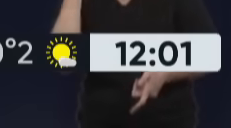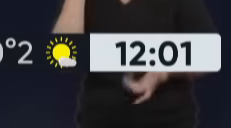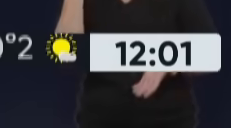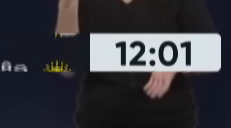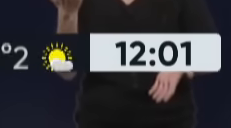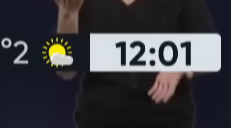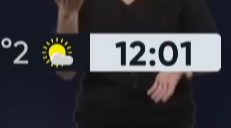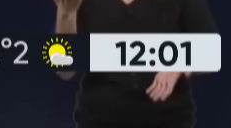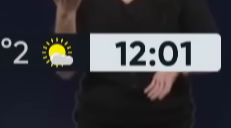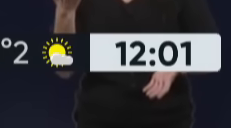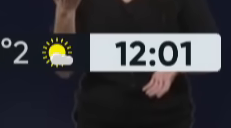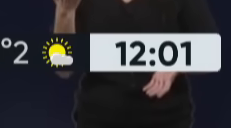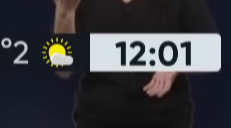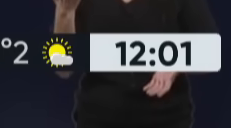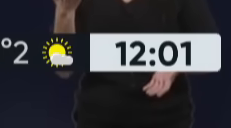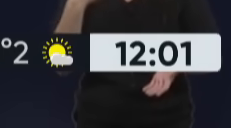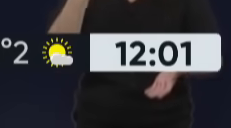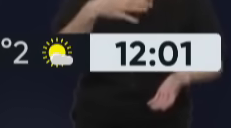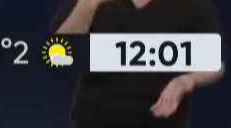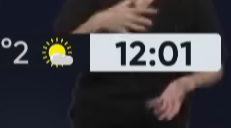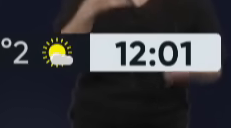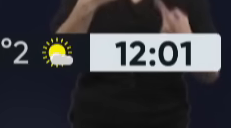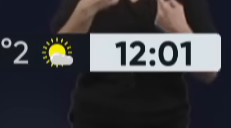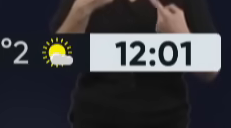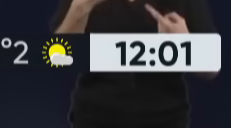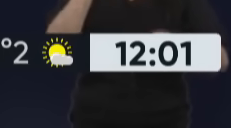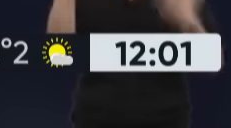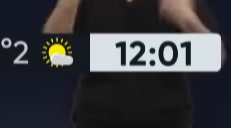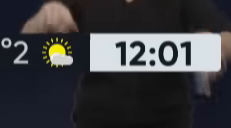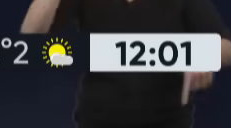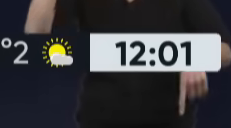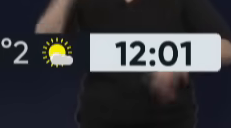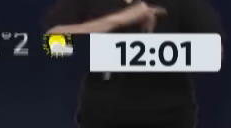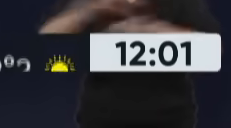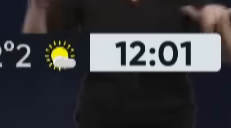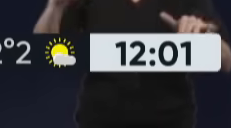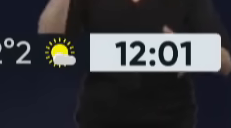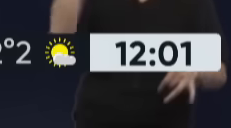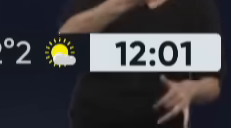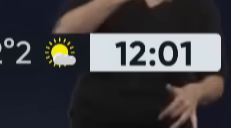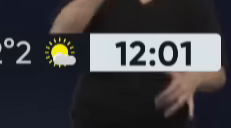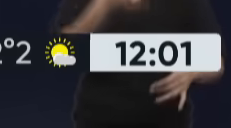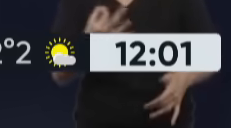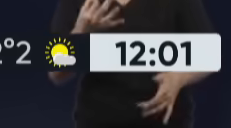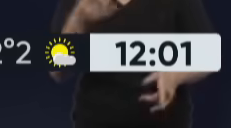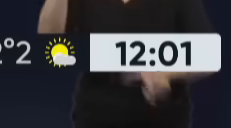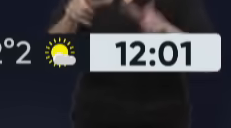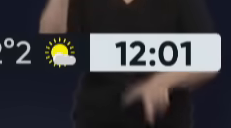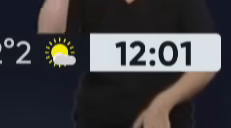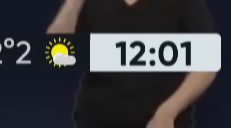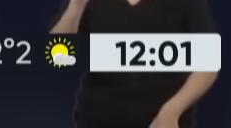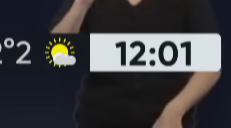entender algo como cierto que no lo es, el que nosotros seamos o vayamos en contra